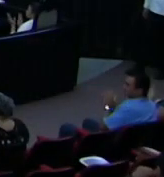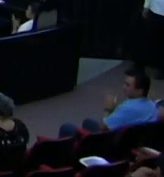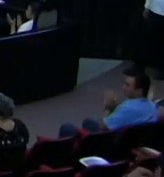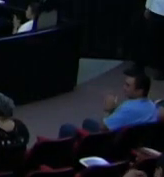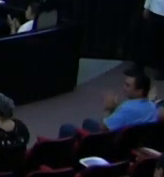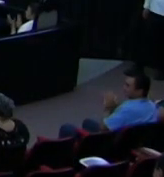gracias